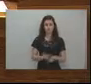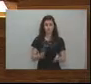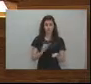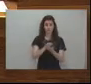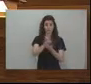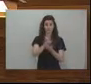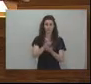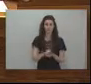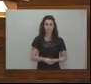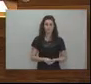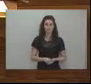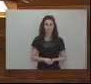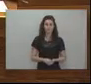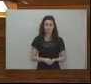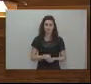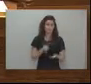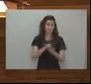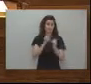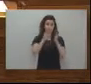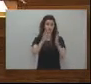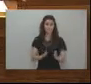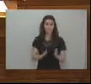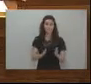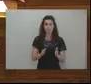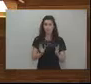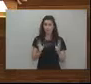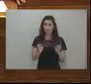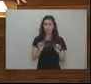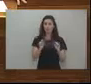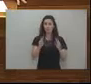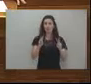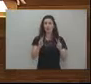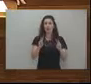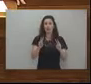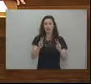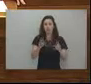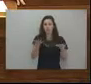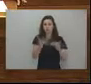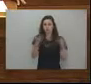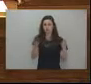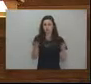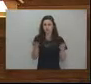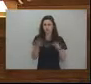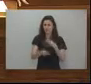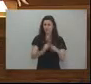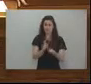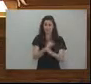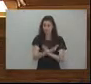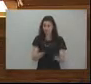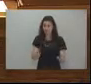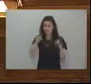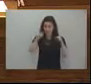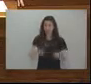desahucios han hecho medidas, desde nuestro punto de vista, insuficientes, señor Fernández. Vamos a plantear muchas más